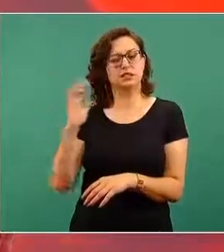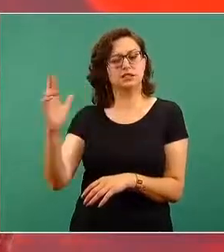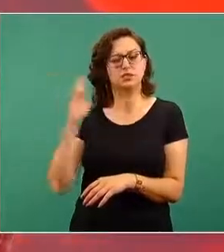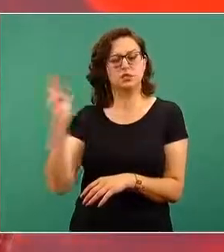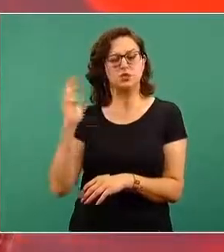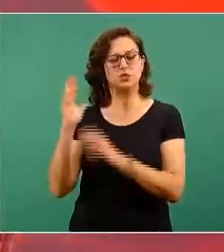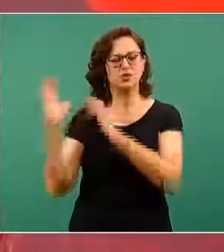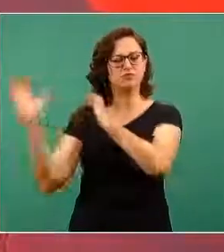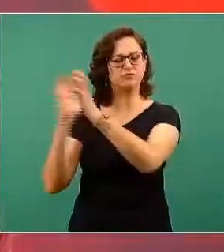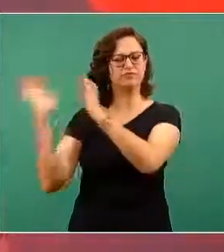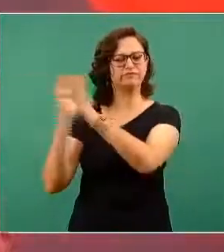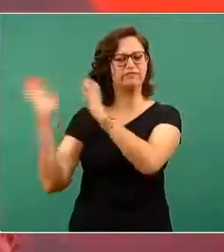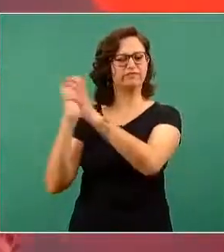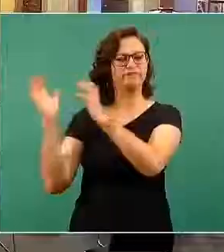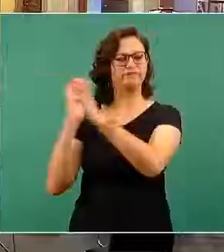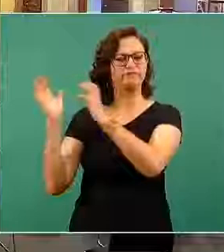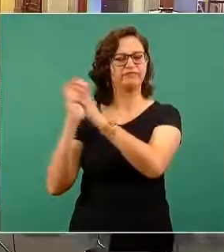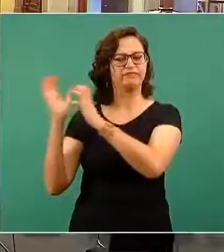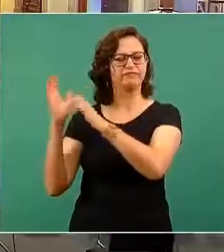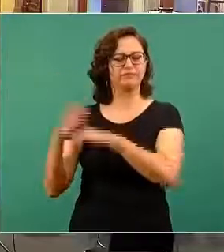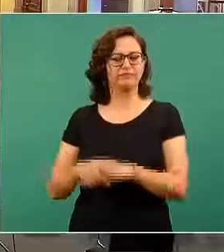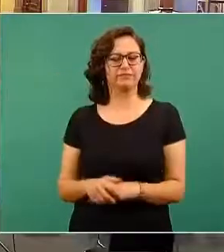la progresión